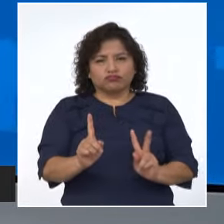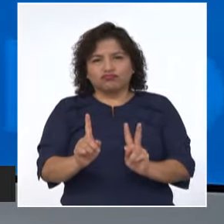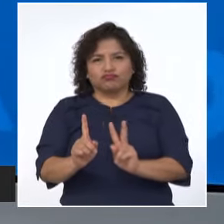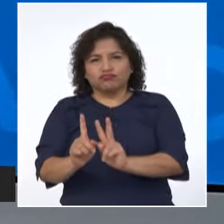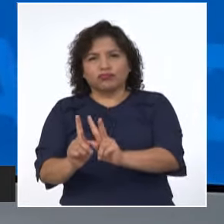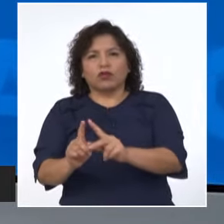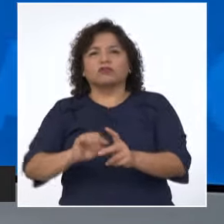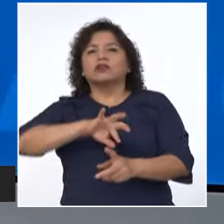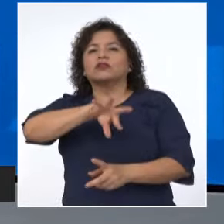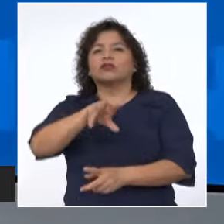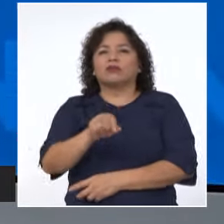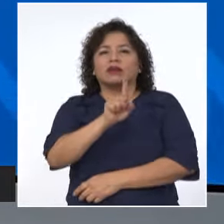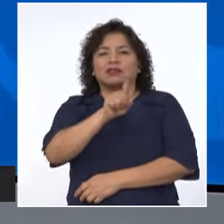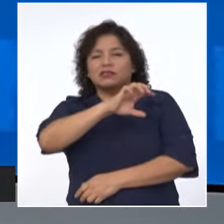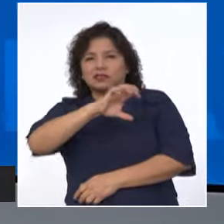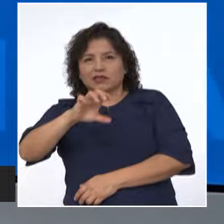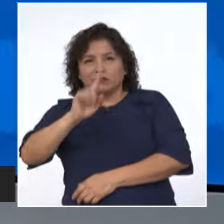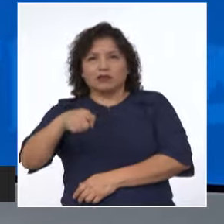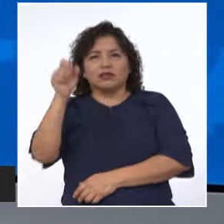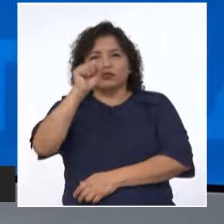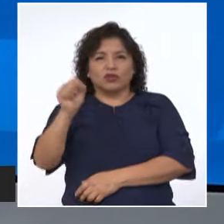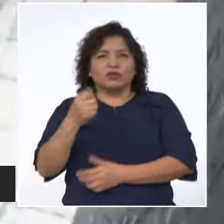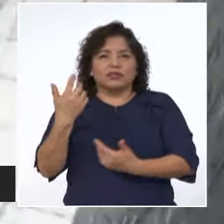100.000 soles que acababa de retirar del banco.